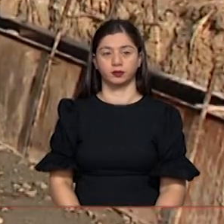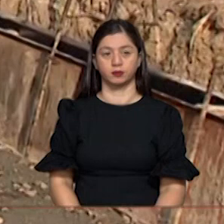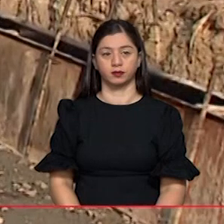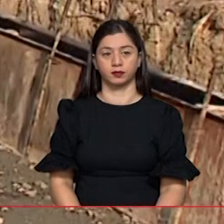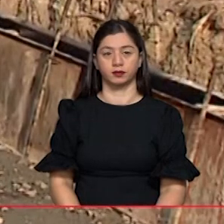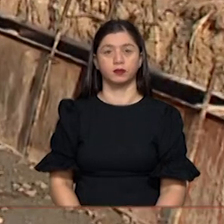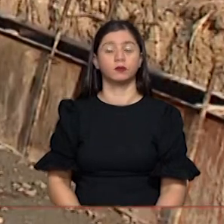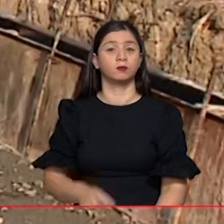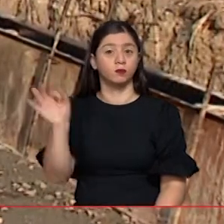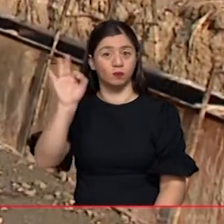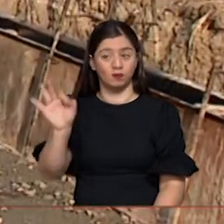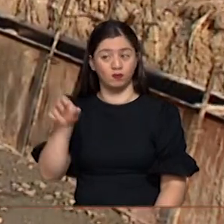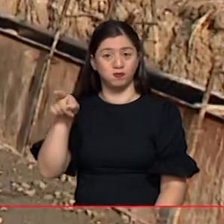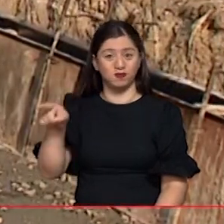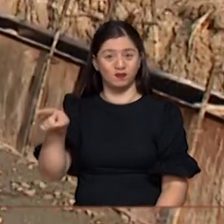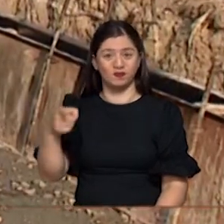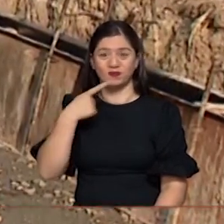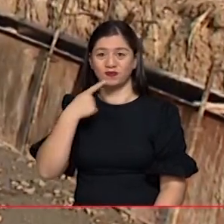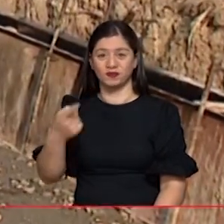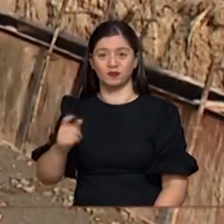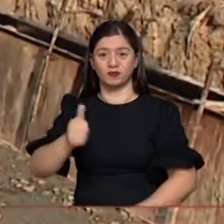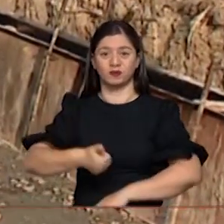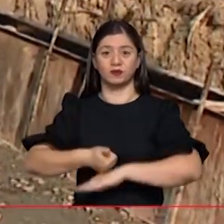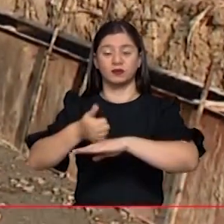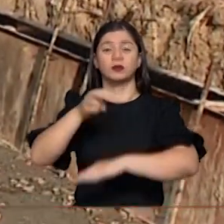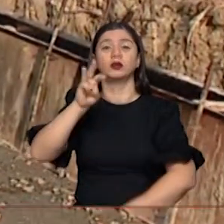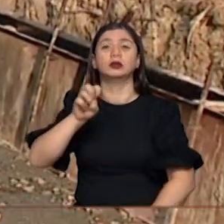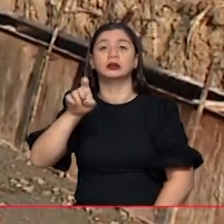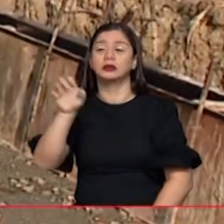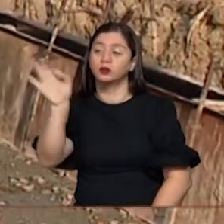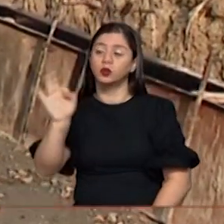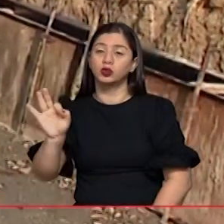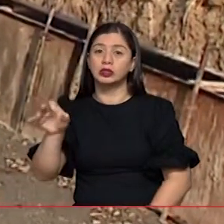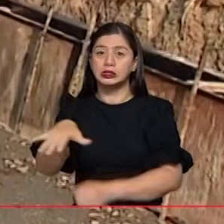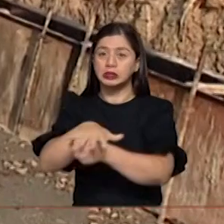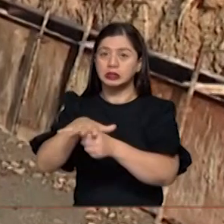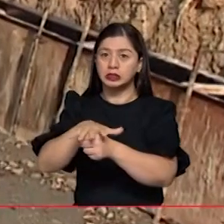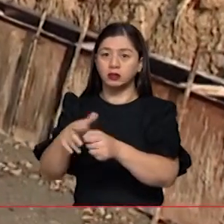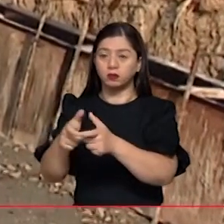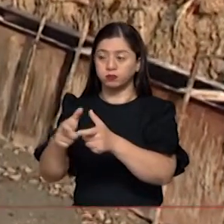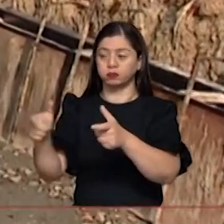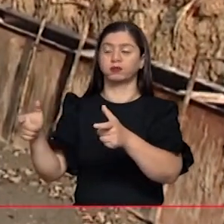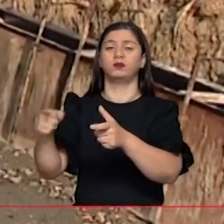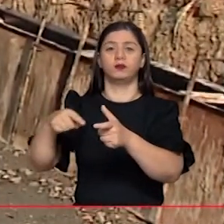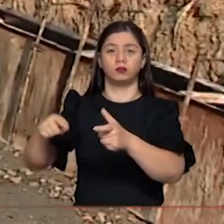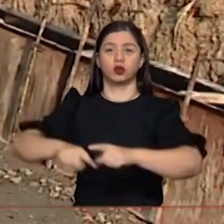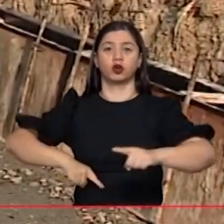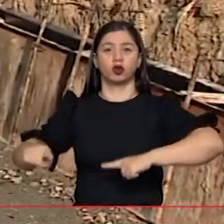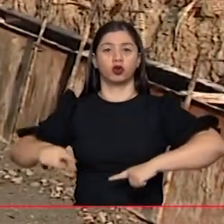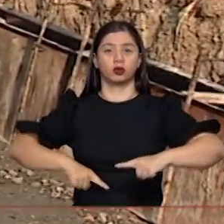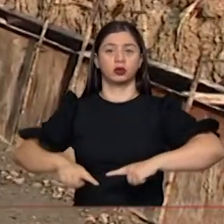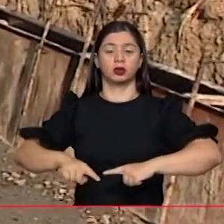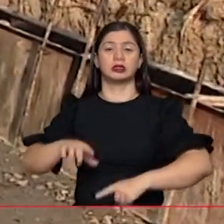Y de ese porcentaje, según lo que dice el director, del 86% de los casos se cometieron por el Comando Coordinador de Occidente